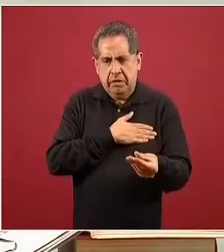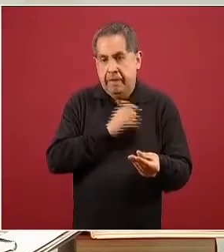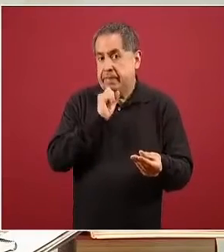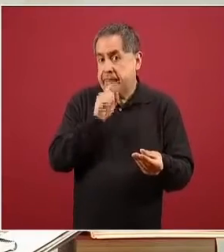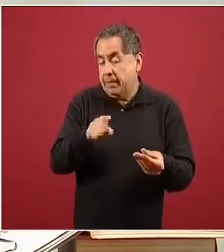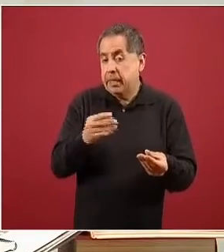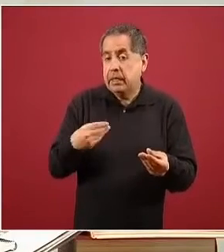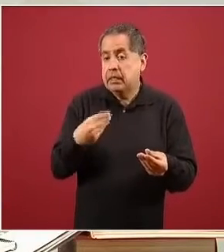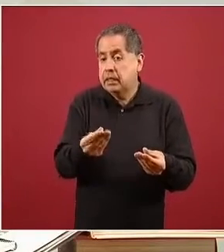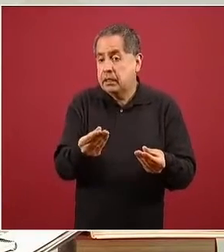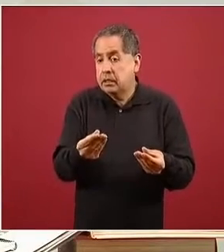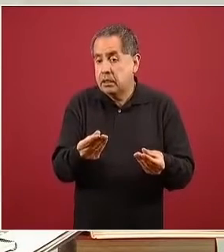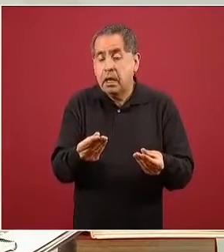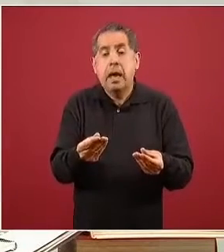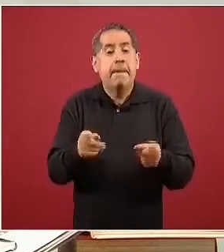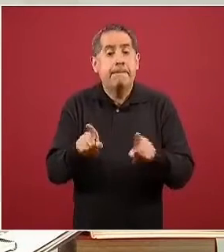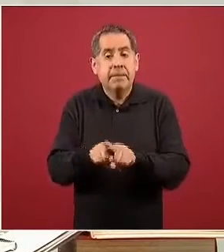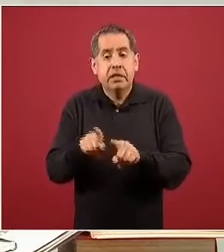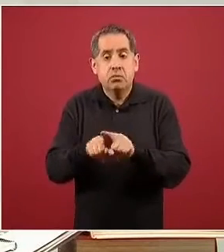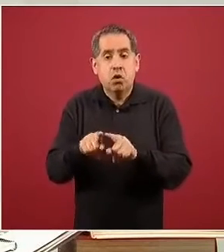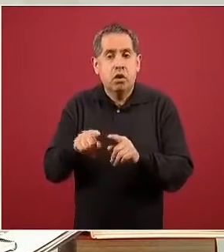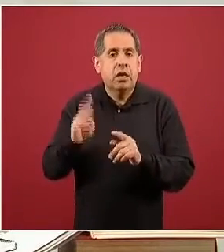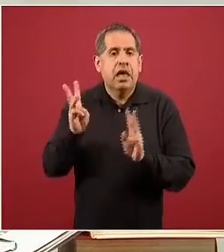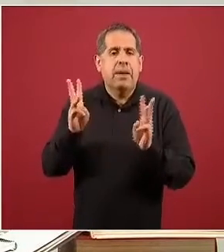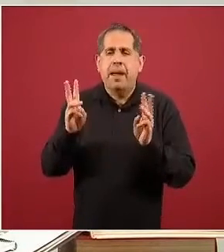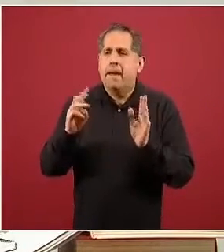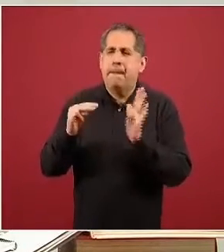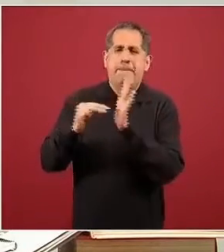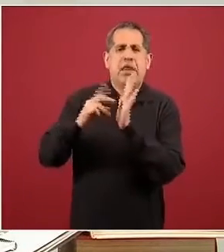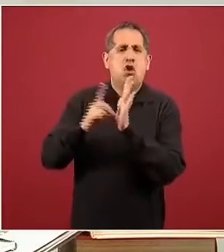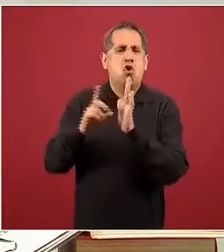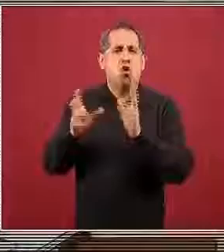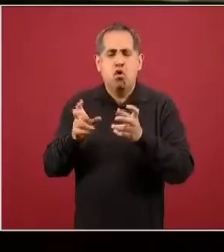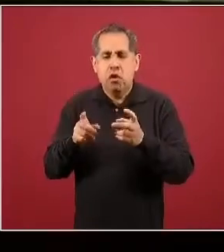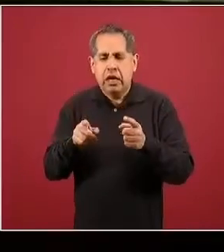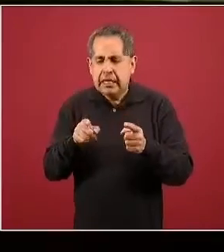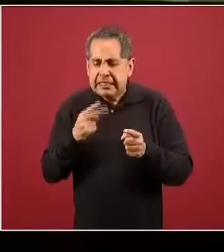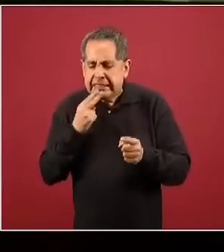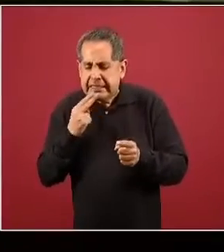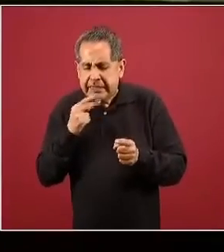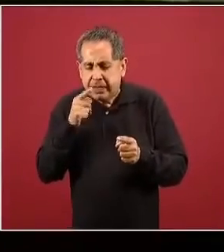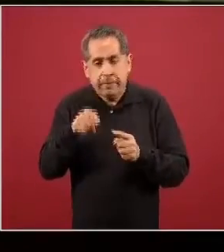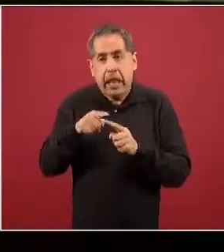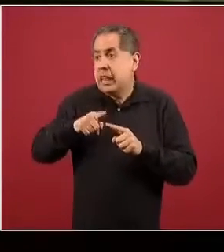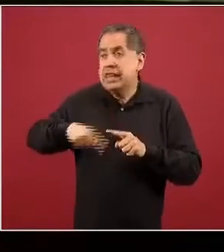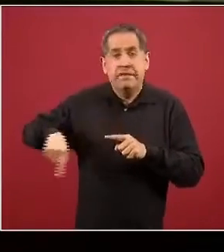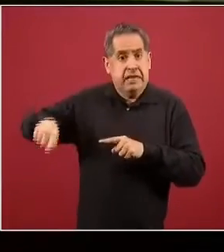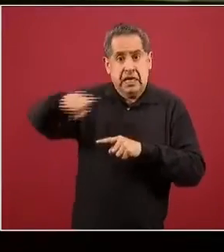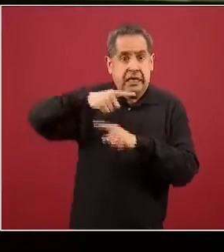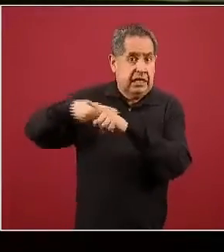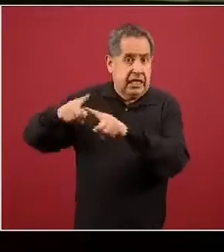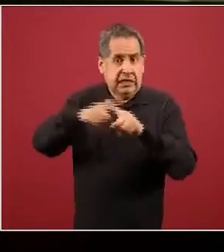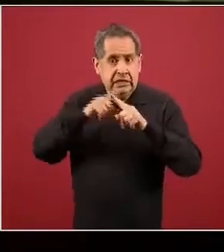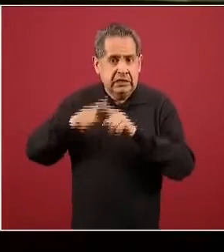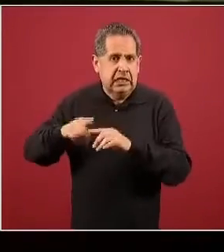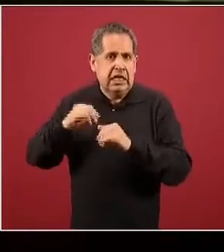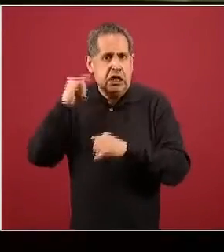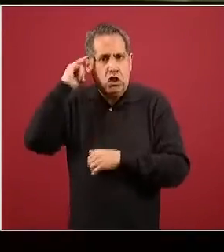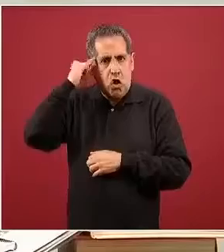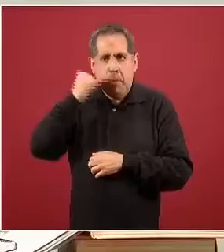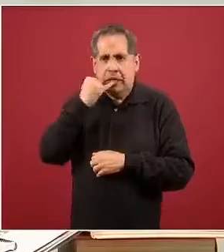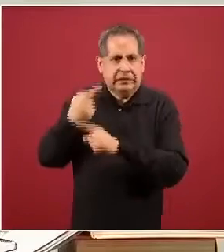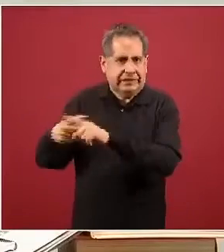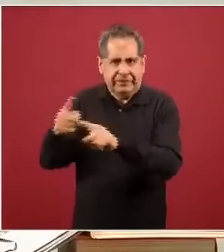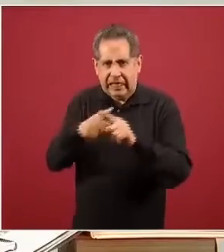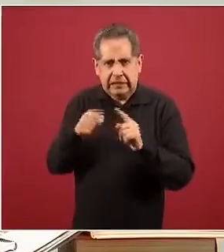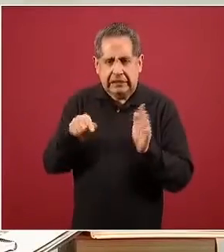Por otra parte, reciben libros de metodología que son transversales para las diferentes expresiones